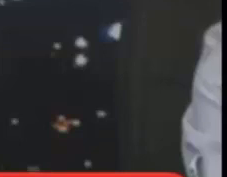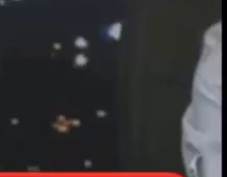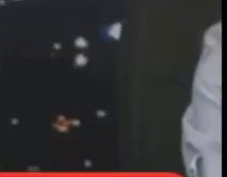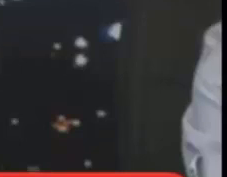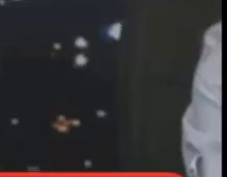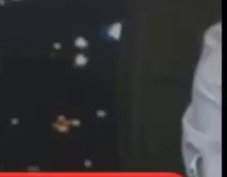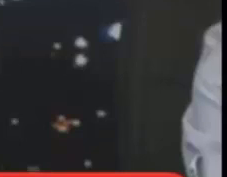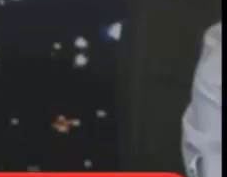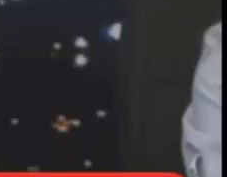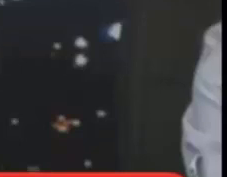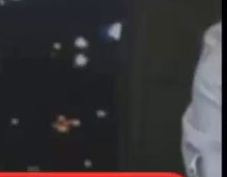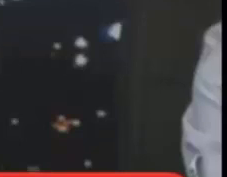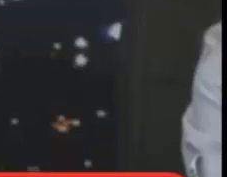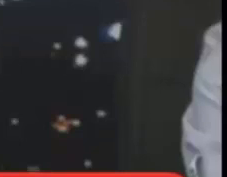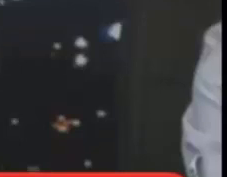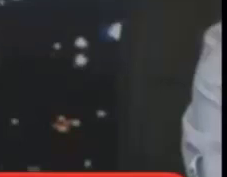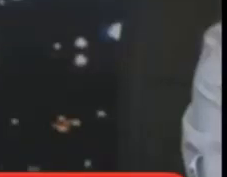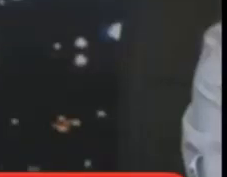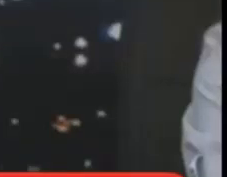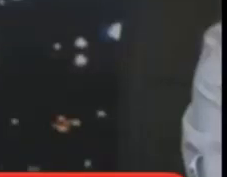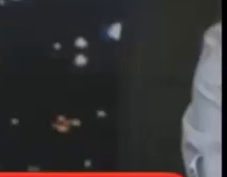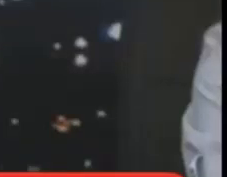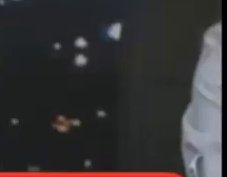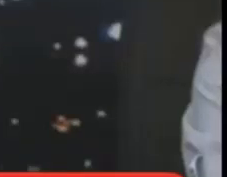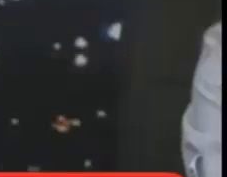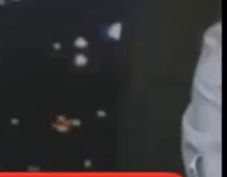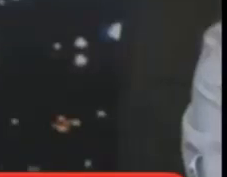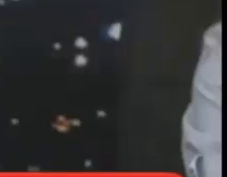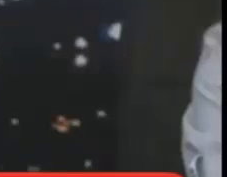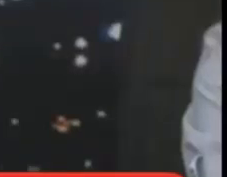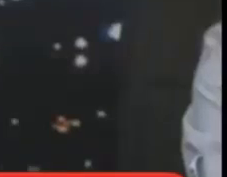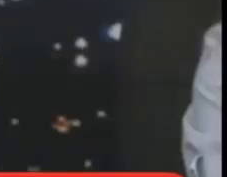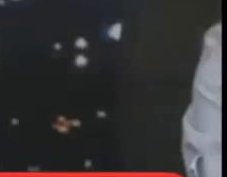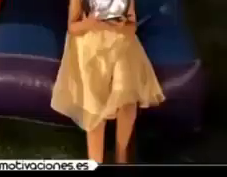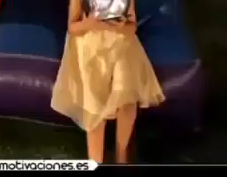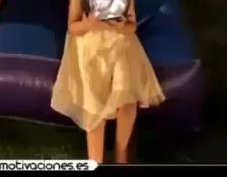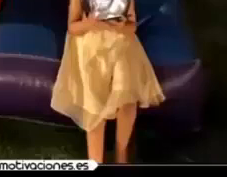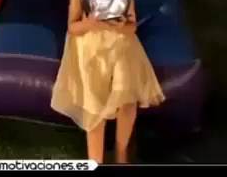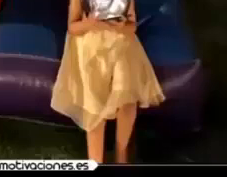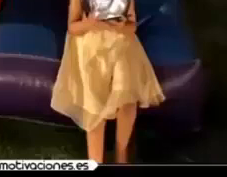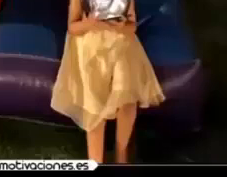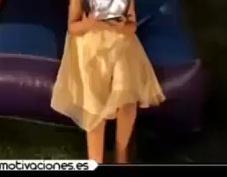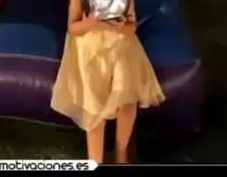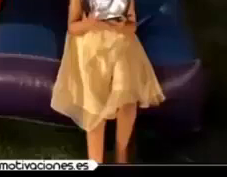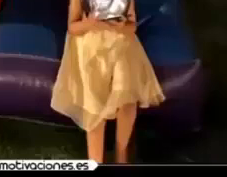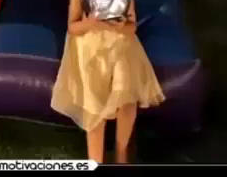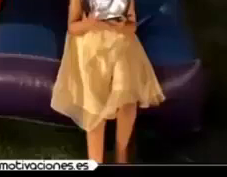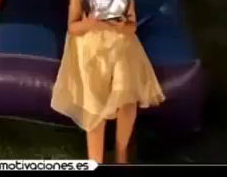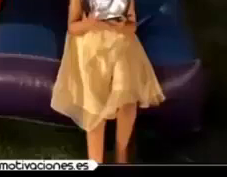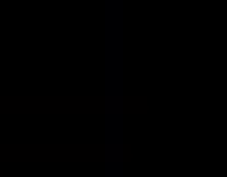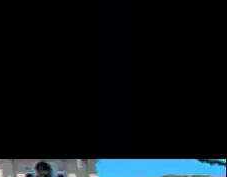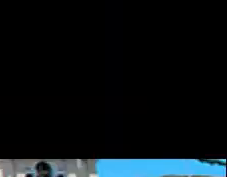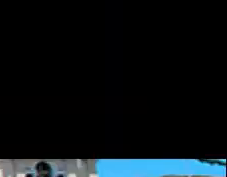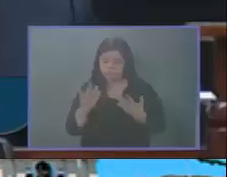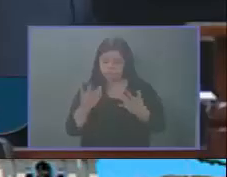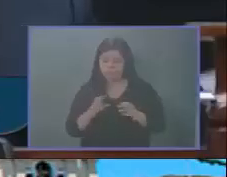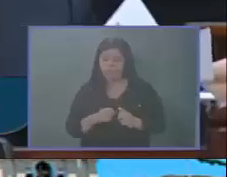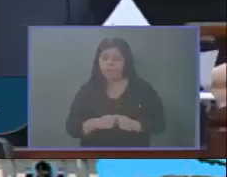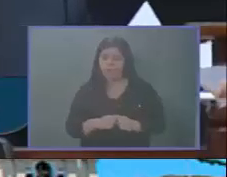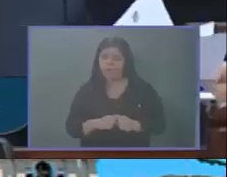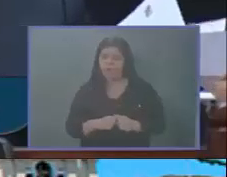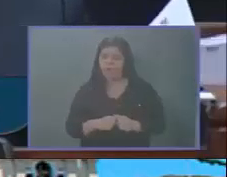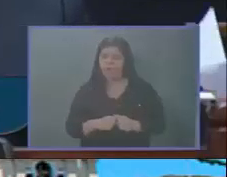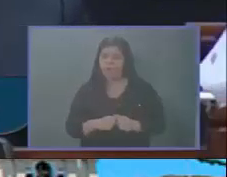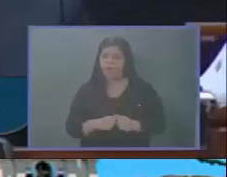dije que esto es más hay gente asintomática estuve hablando sobre lo que sucede en nueva york porque tú lo digas pese a tomar por culo y como olvidar